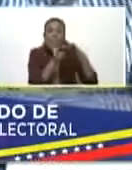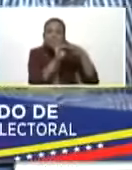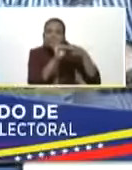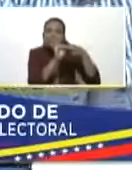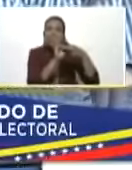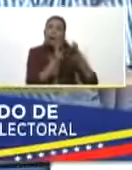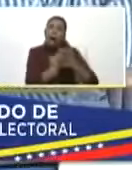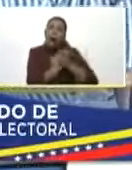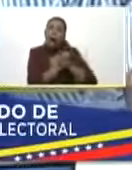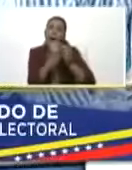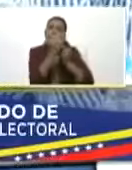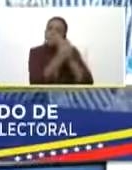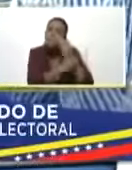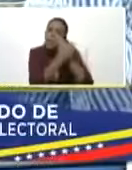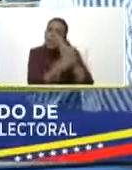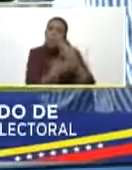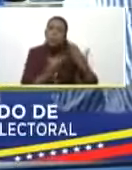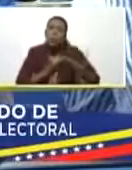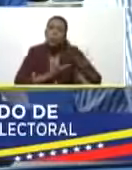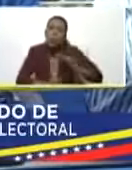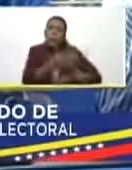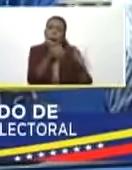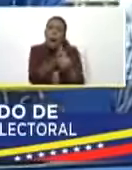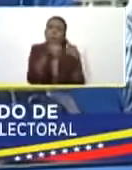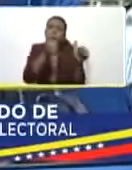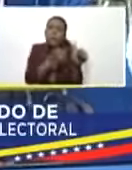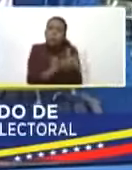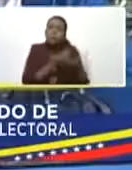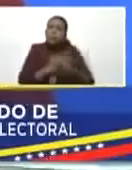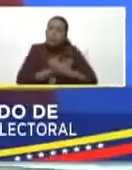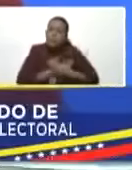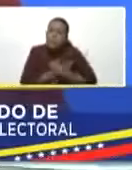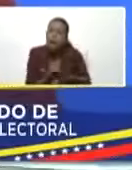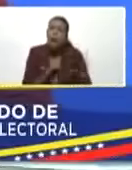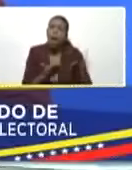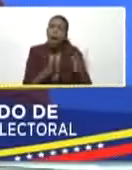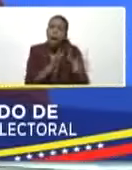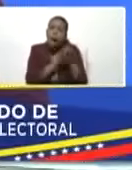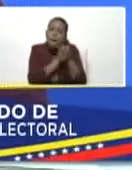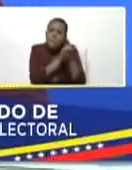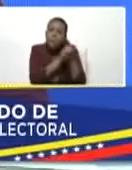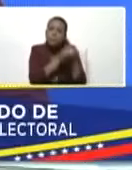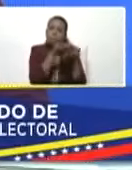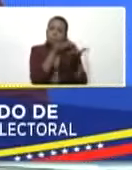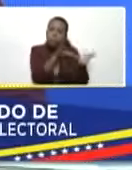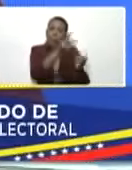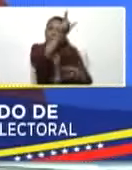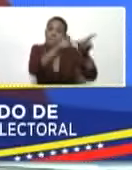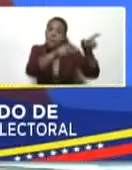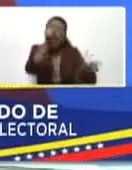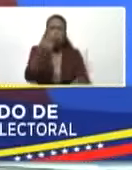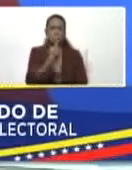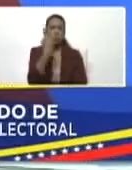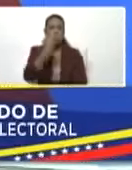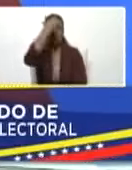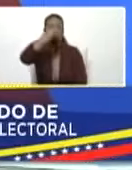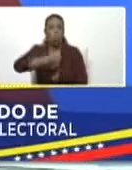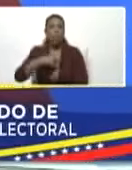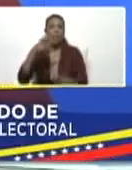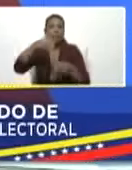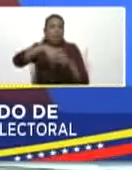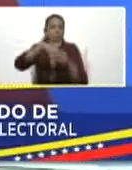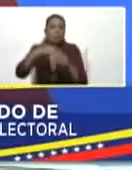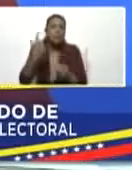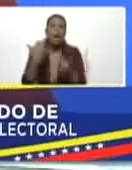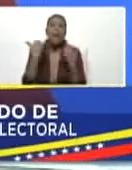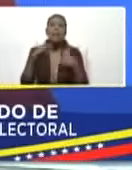de solidaridad, de cariño, de acompañamiento, de compañerismo, no solo por el tema electoral, porque